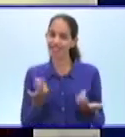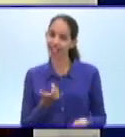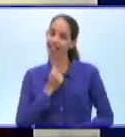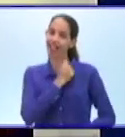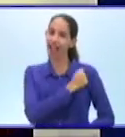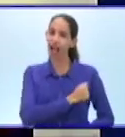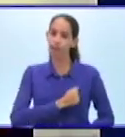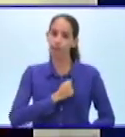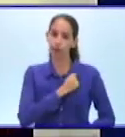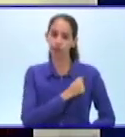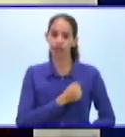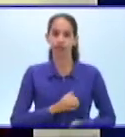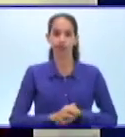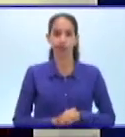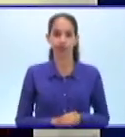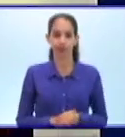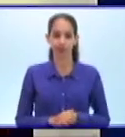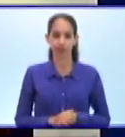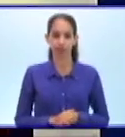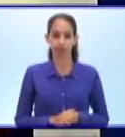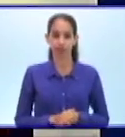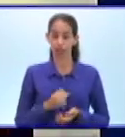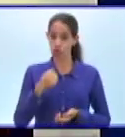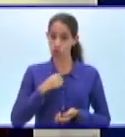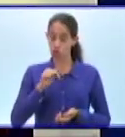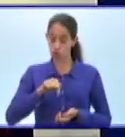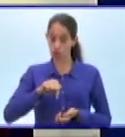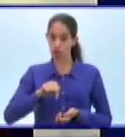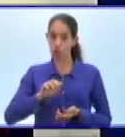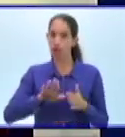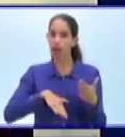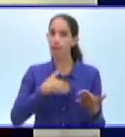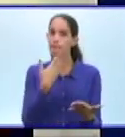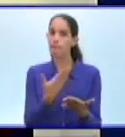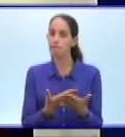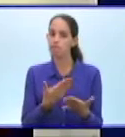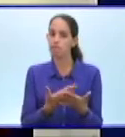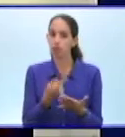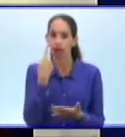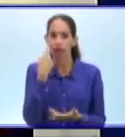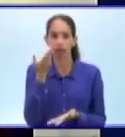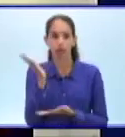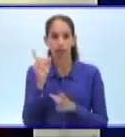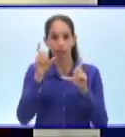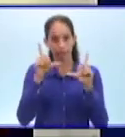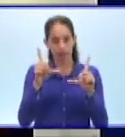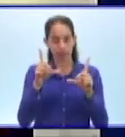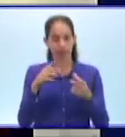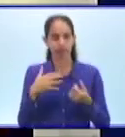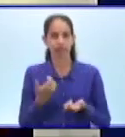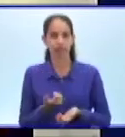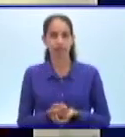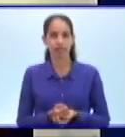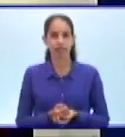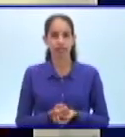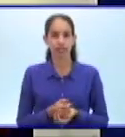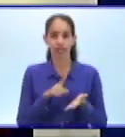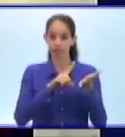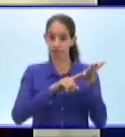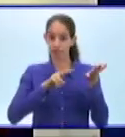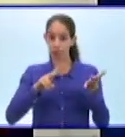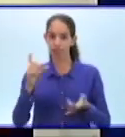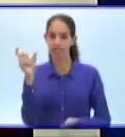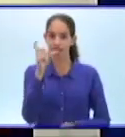amor. Yo les voy a proponer un material de la provincia de